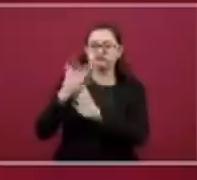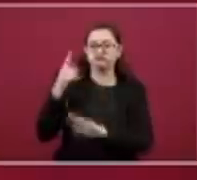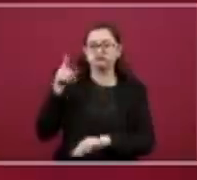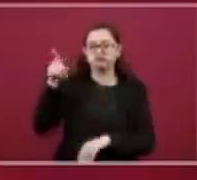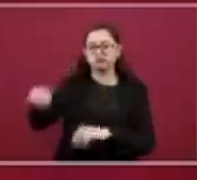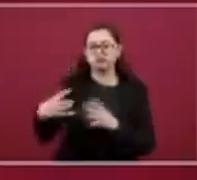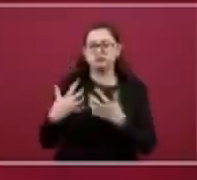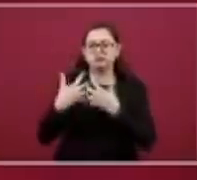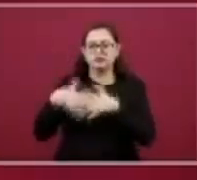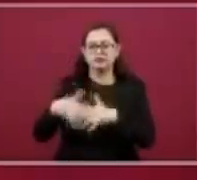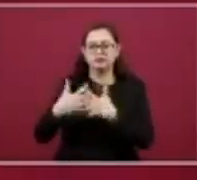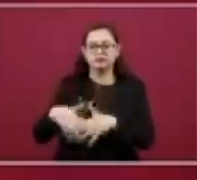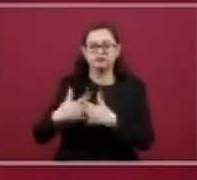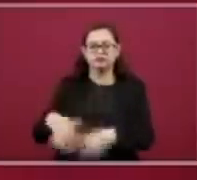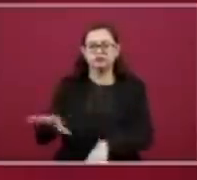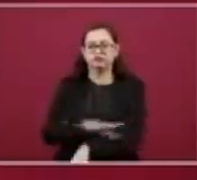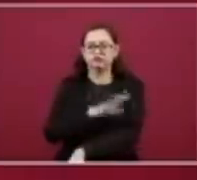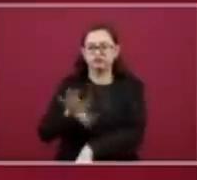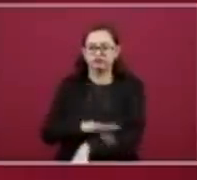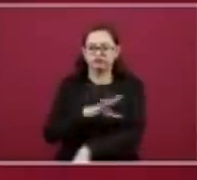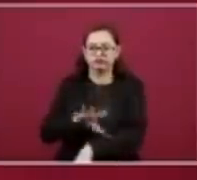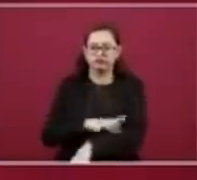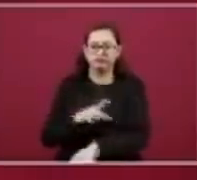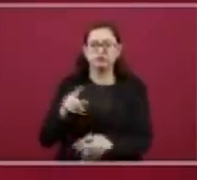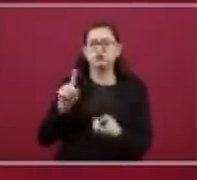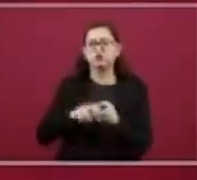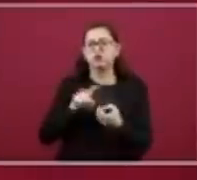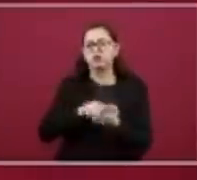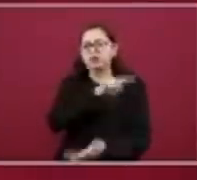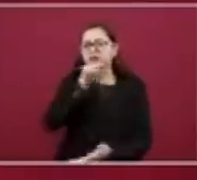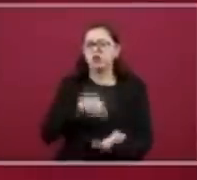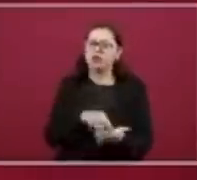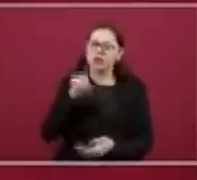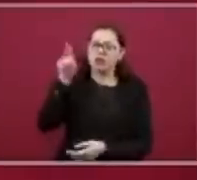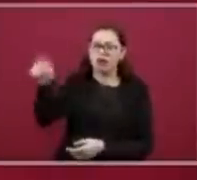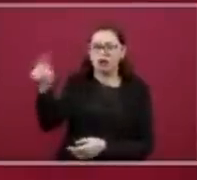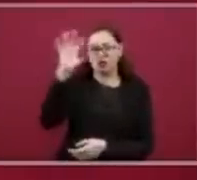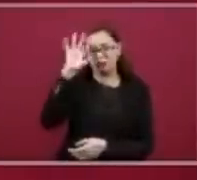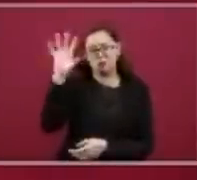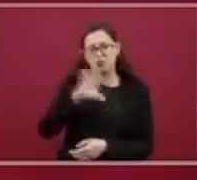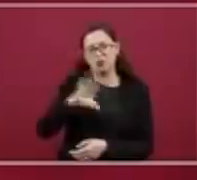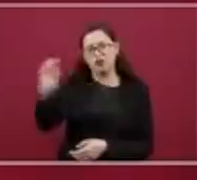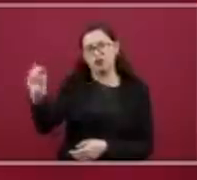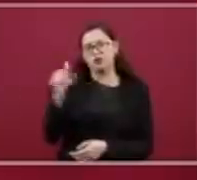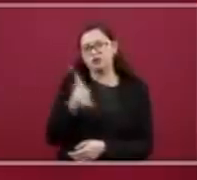termoeléctrica en Morelos, en Yecapixtla.